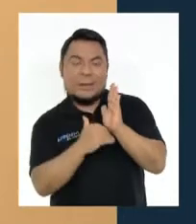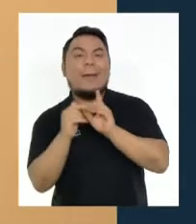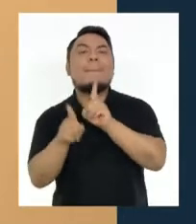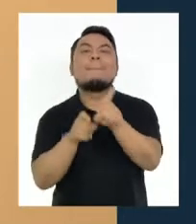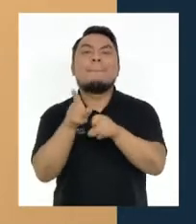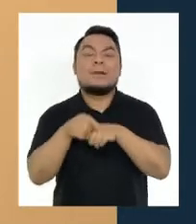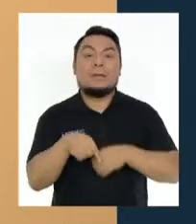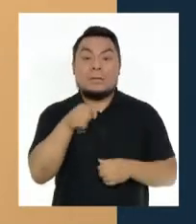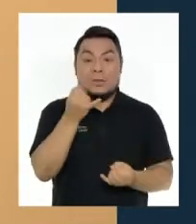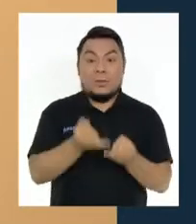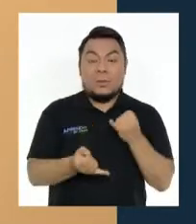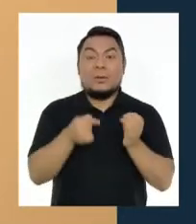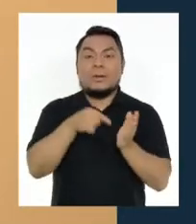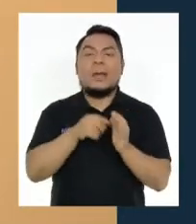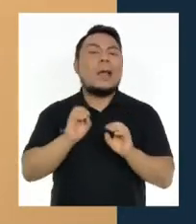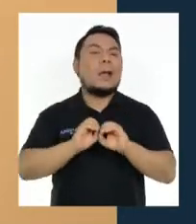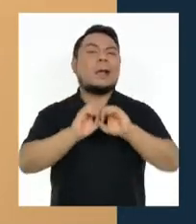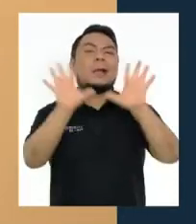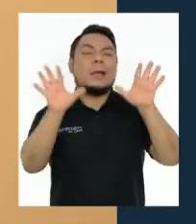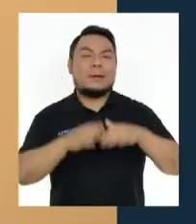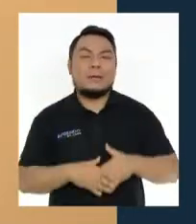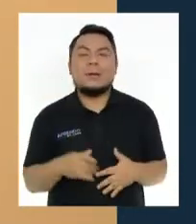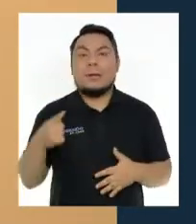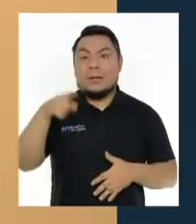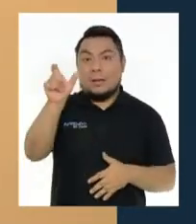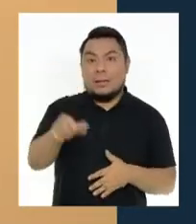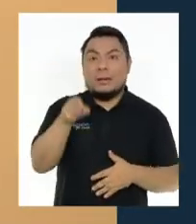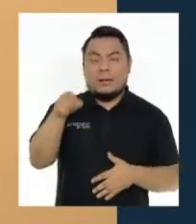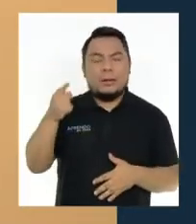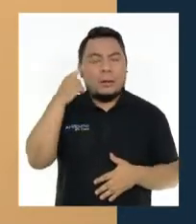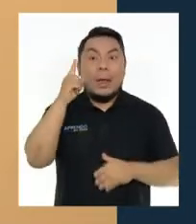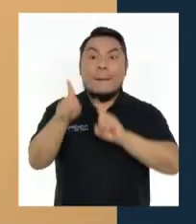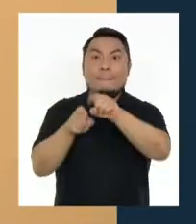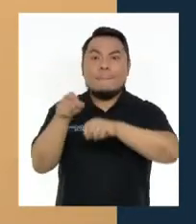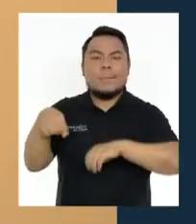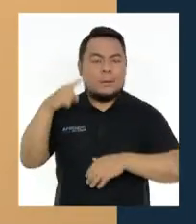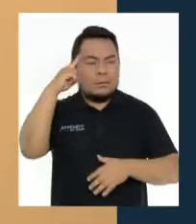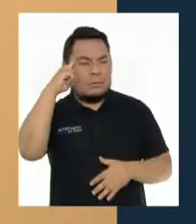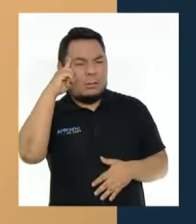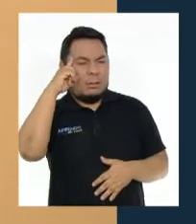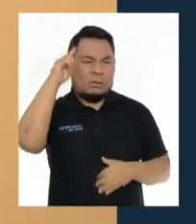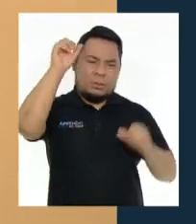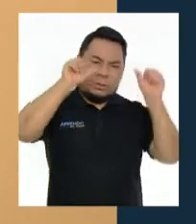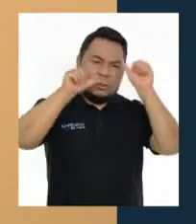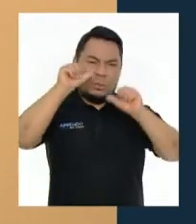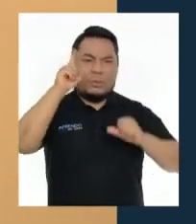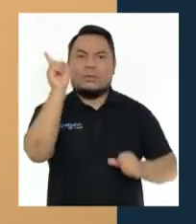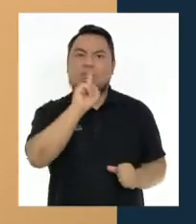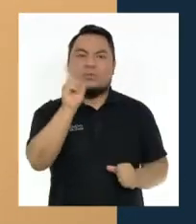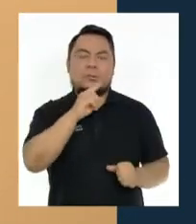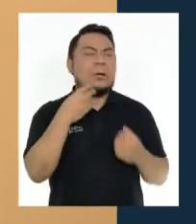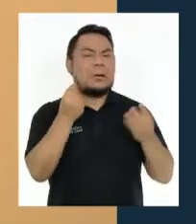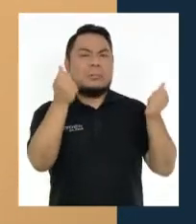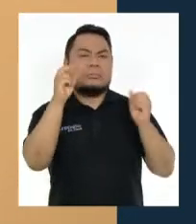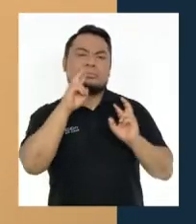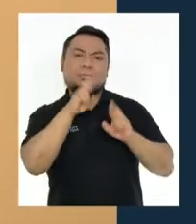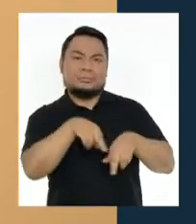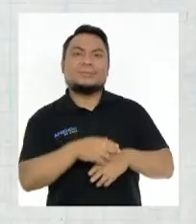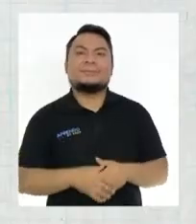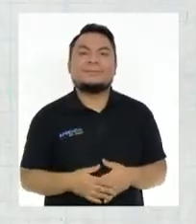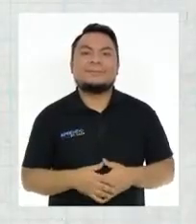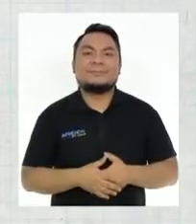Estas últimas deben ser claras, de modo tal que al aplicarla no se tenga dudas en su desarrollo por parte de los